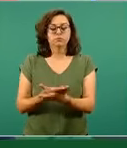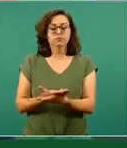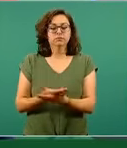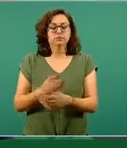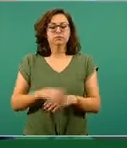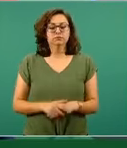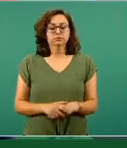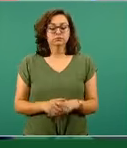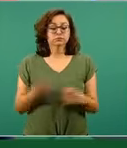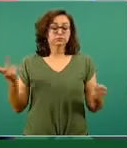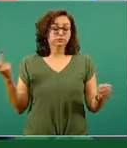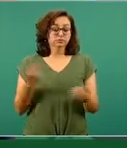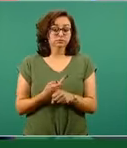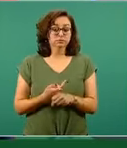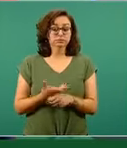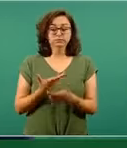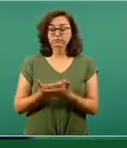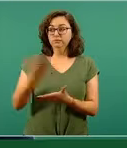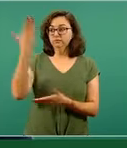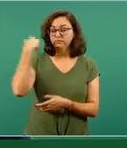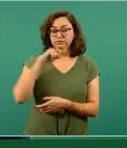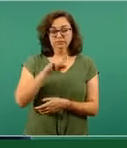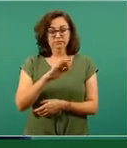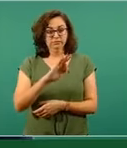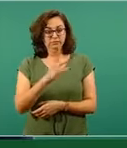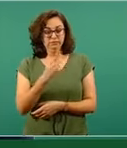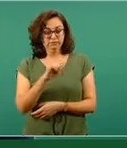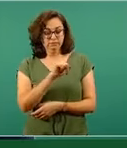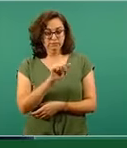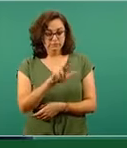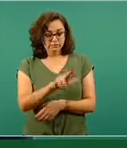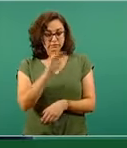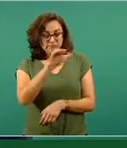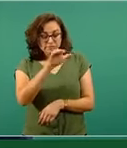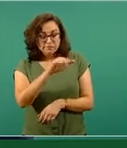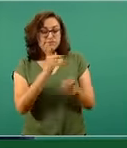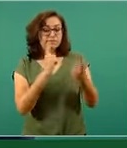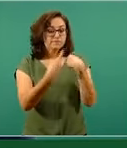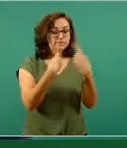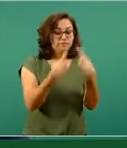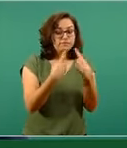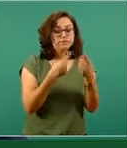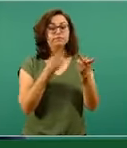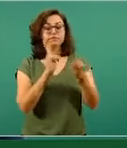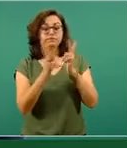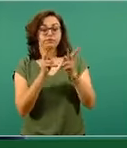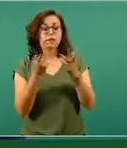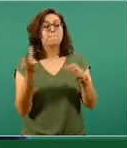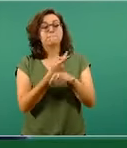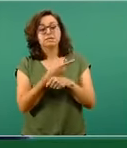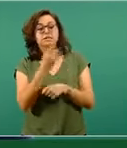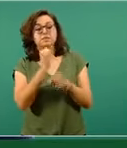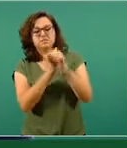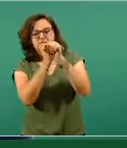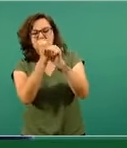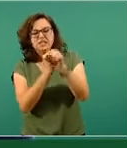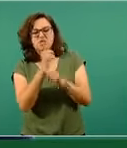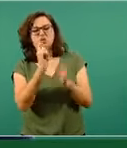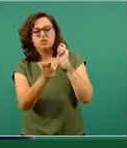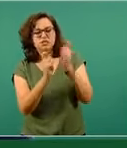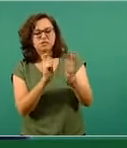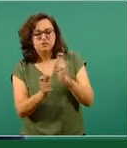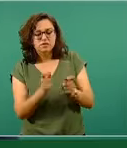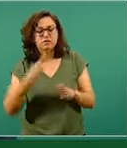tuvimos una conversación con Pfizer, precisamente en la parte científica de Pfizer, para hablar sobre ese ensayo clínico. Tuvimos